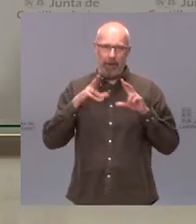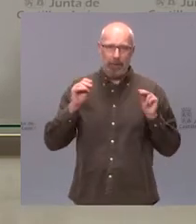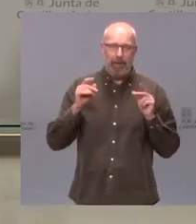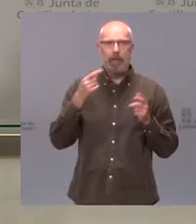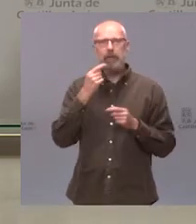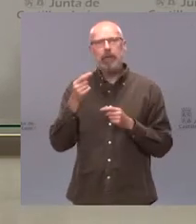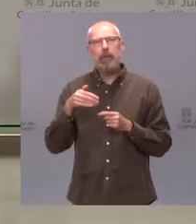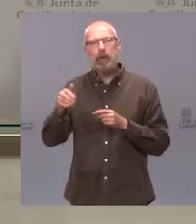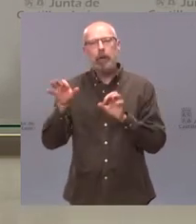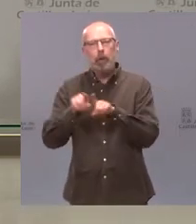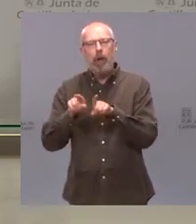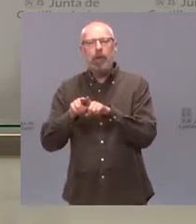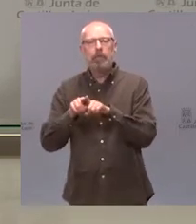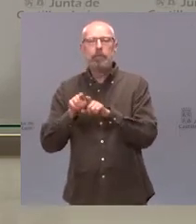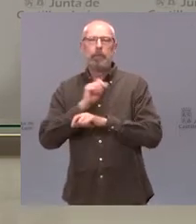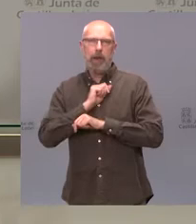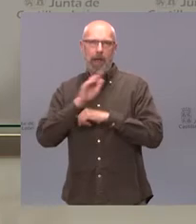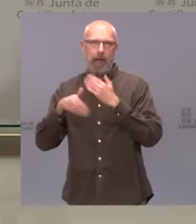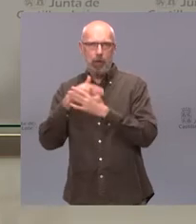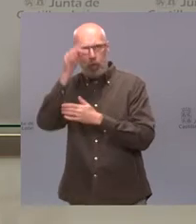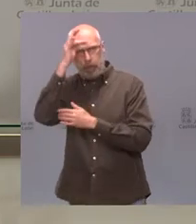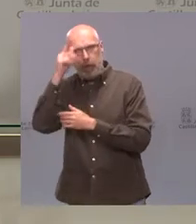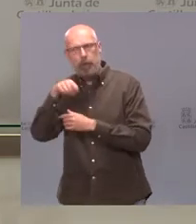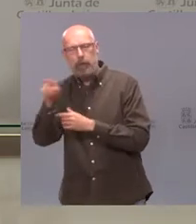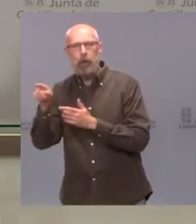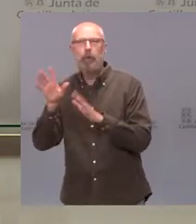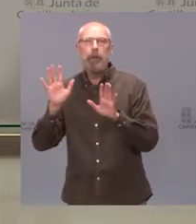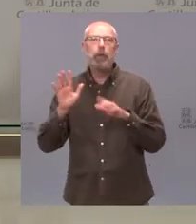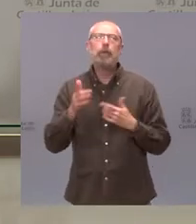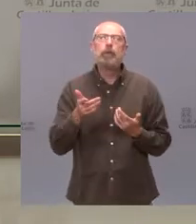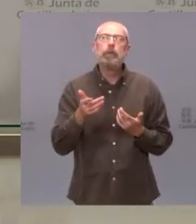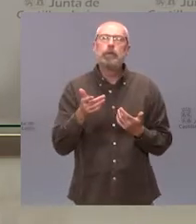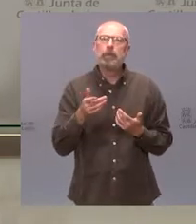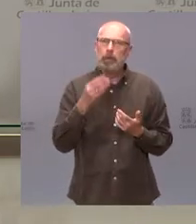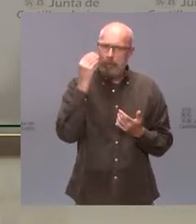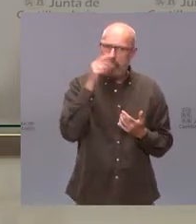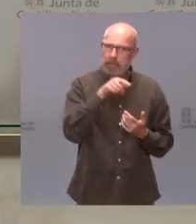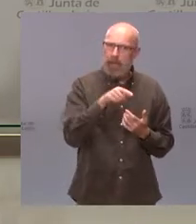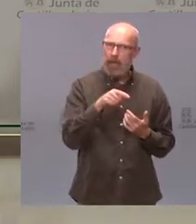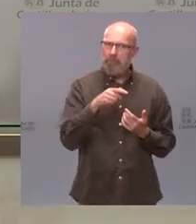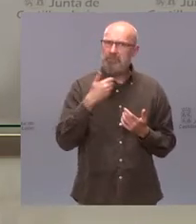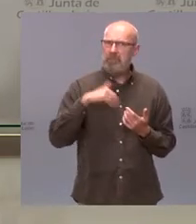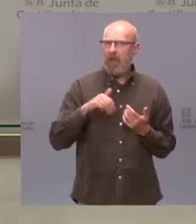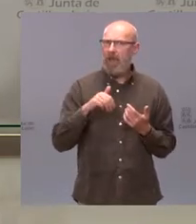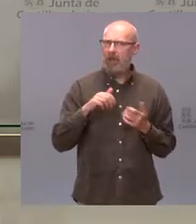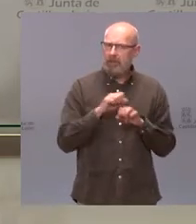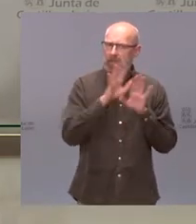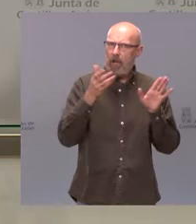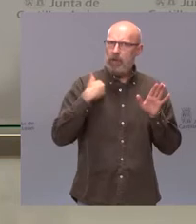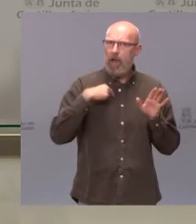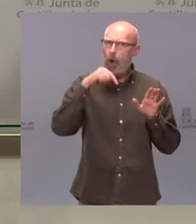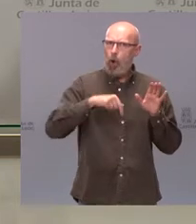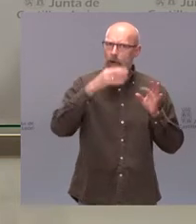como referencia más fiable, pero no sé si nos puede confirmar que, digamos, se ha despejado de alguna manera, no sé cómo han ido los datos de hoy, no tengo el